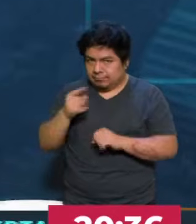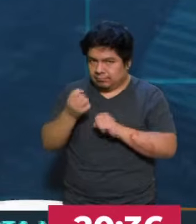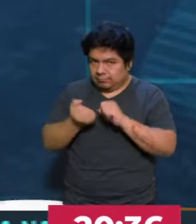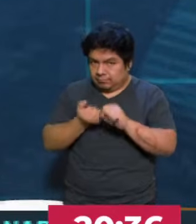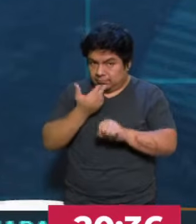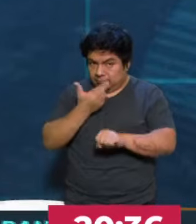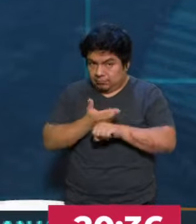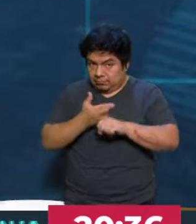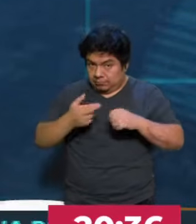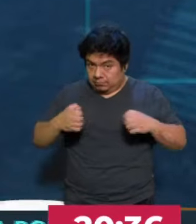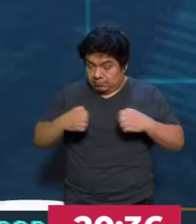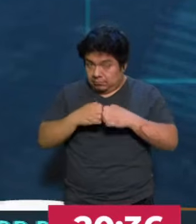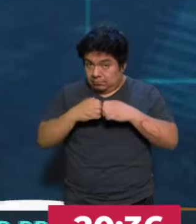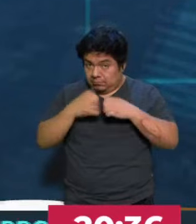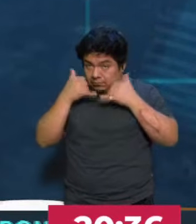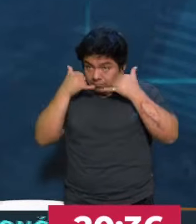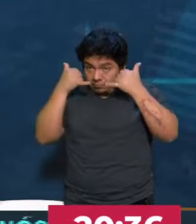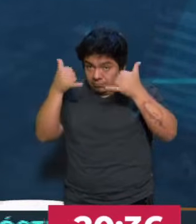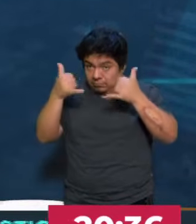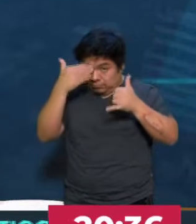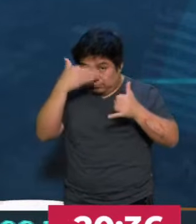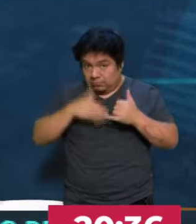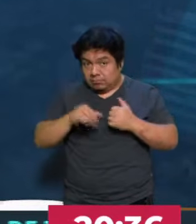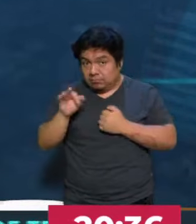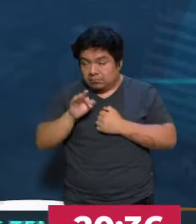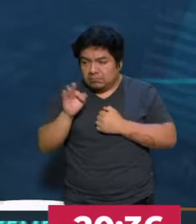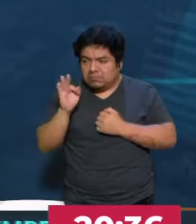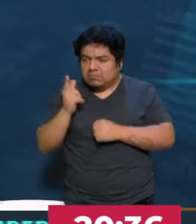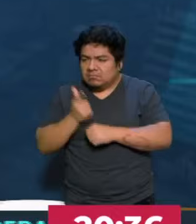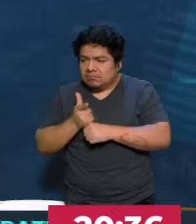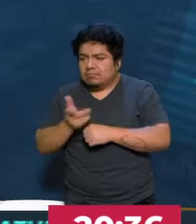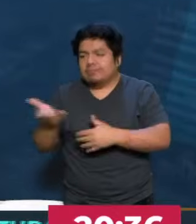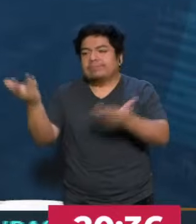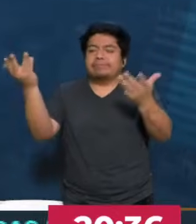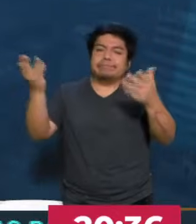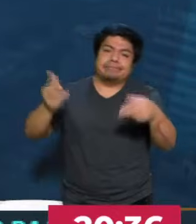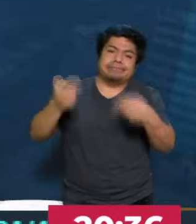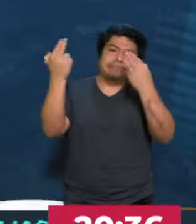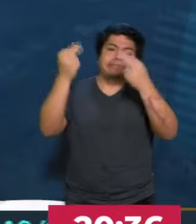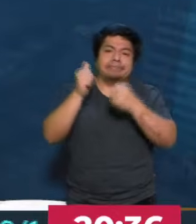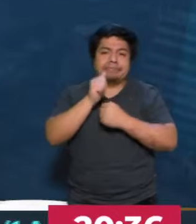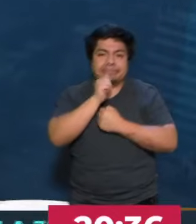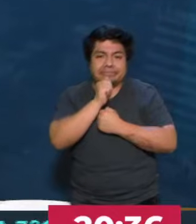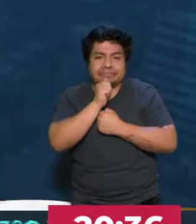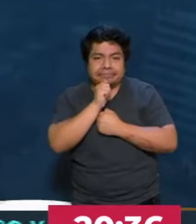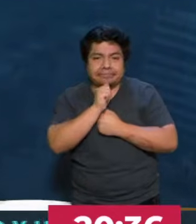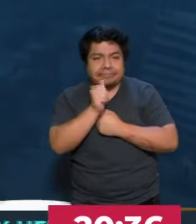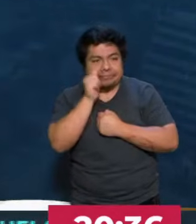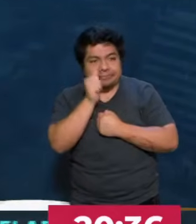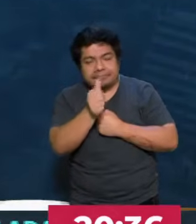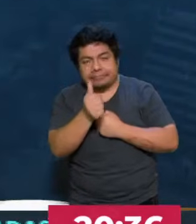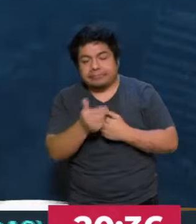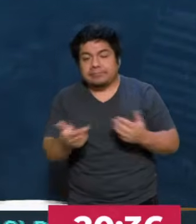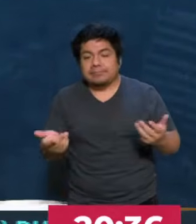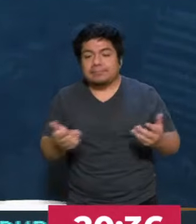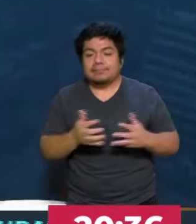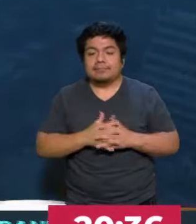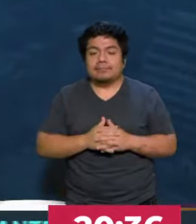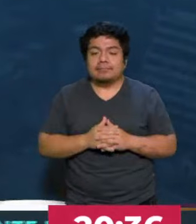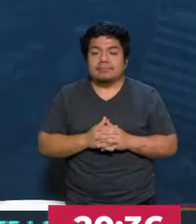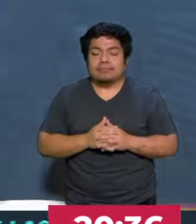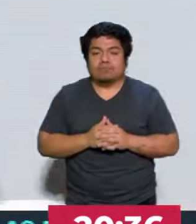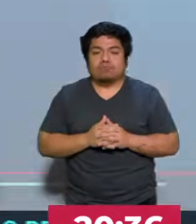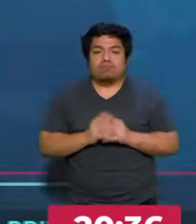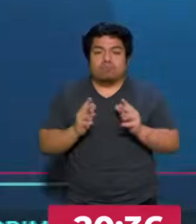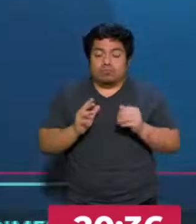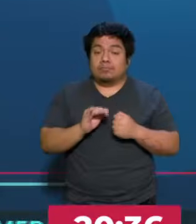emergencia, además de las líneas telefónicas, y que se den cuenta que precisamente pues no había nada que atender realmente, una urgencia? No,